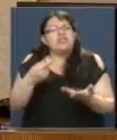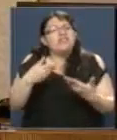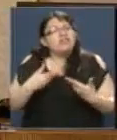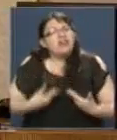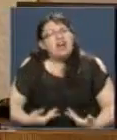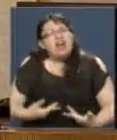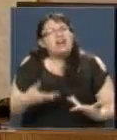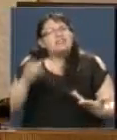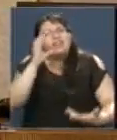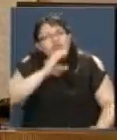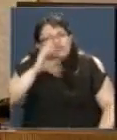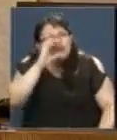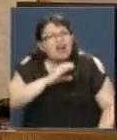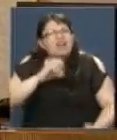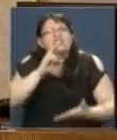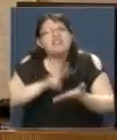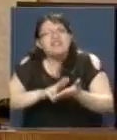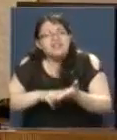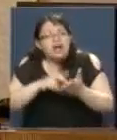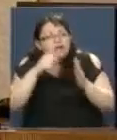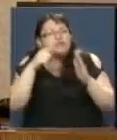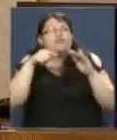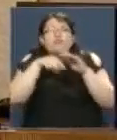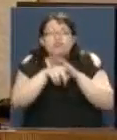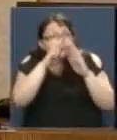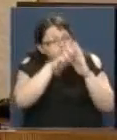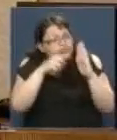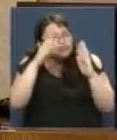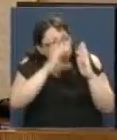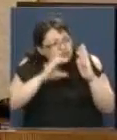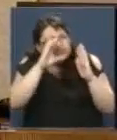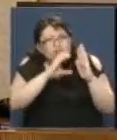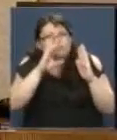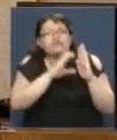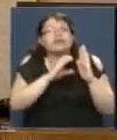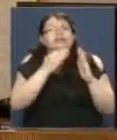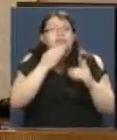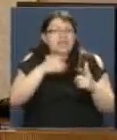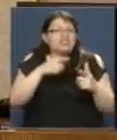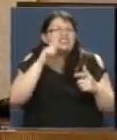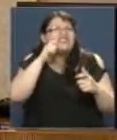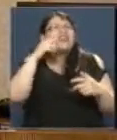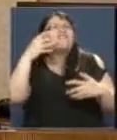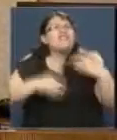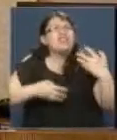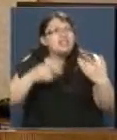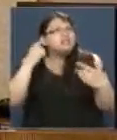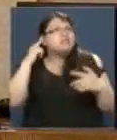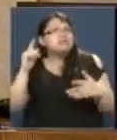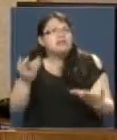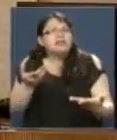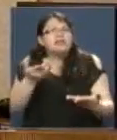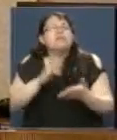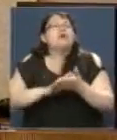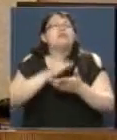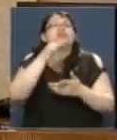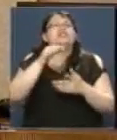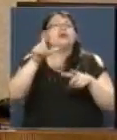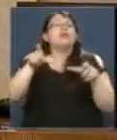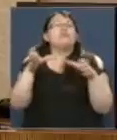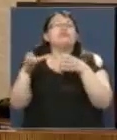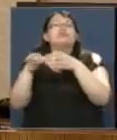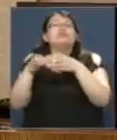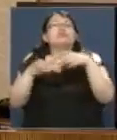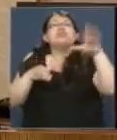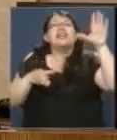buscando la realidad de la ley. También es violencia escuchar aquí, cuando tratan a sectores de la izquierda como